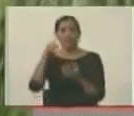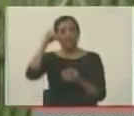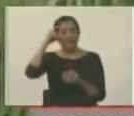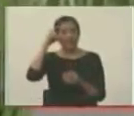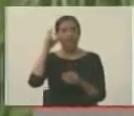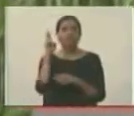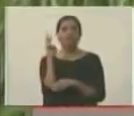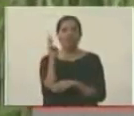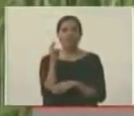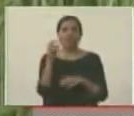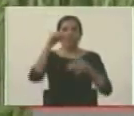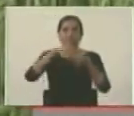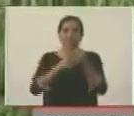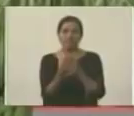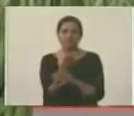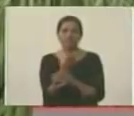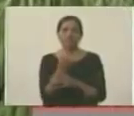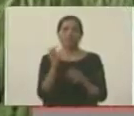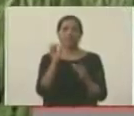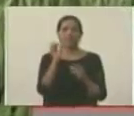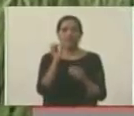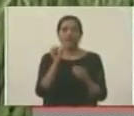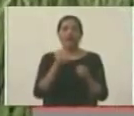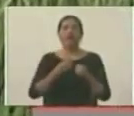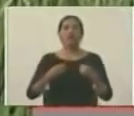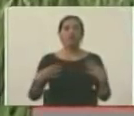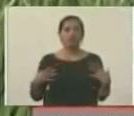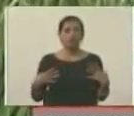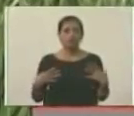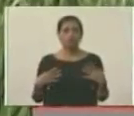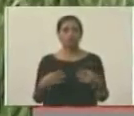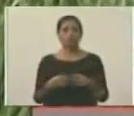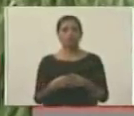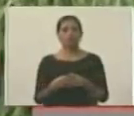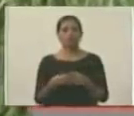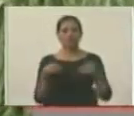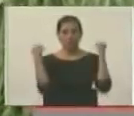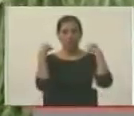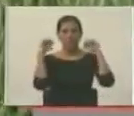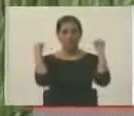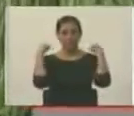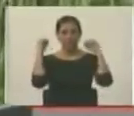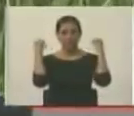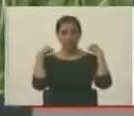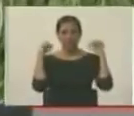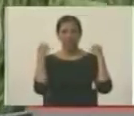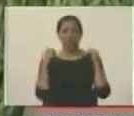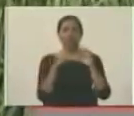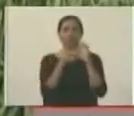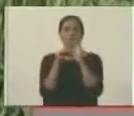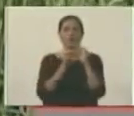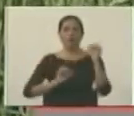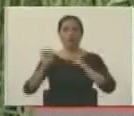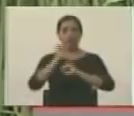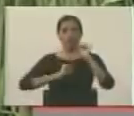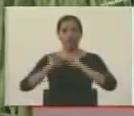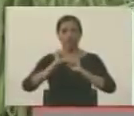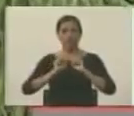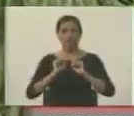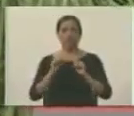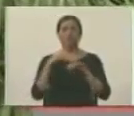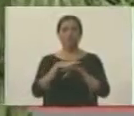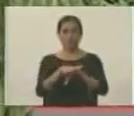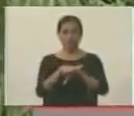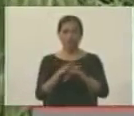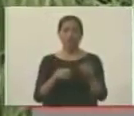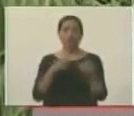arroz junto con los compañeros que estábamos en entrenamiento de las unidades populares de defensa integral. Luego nos fuimos a